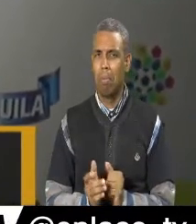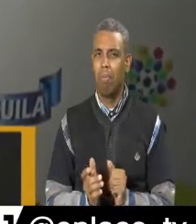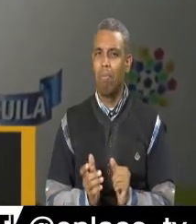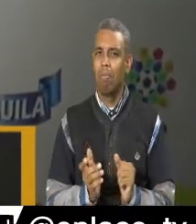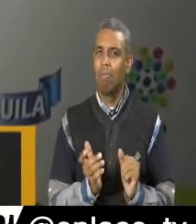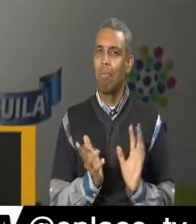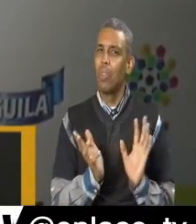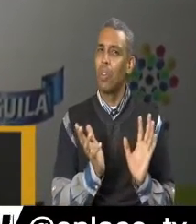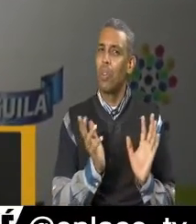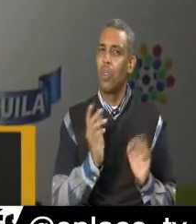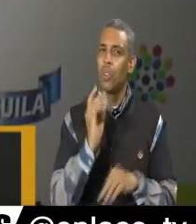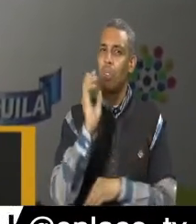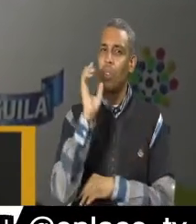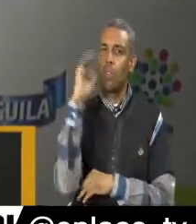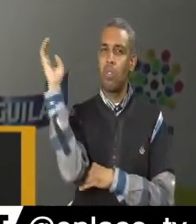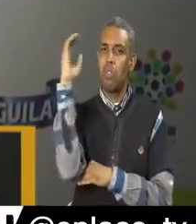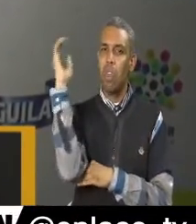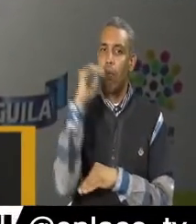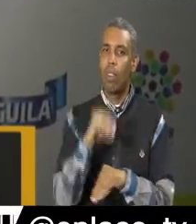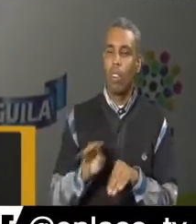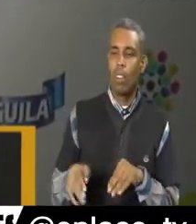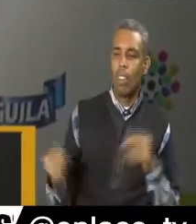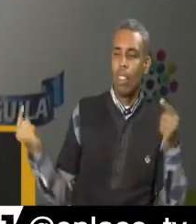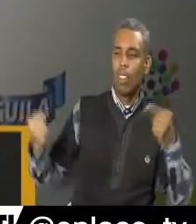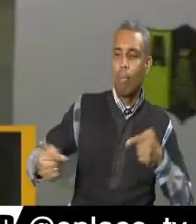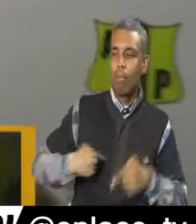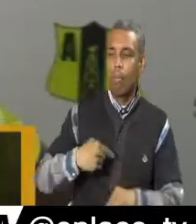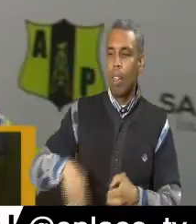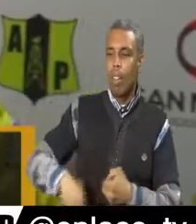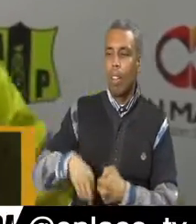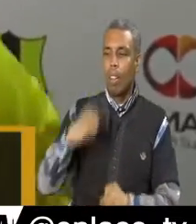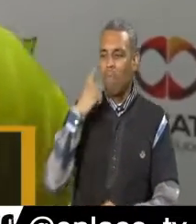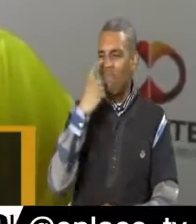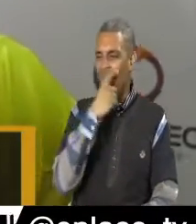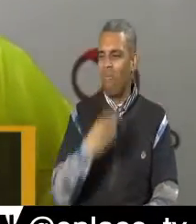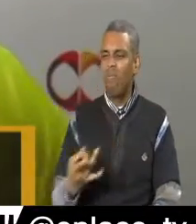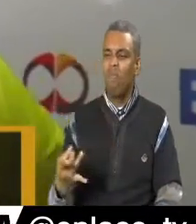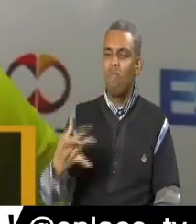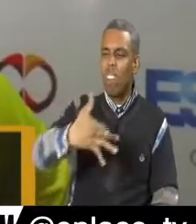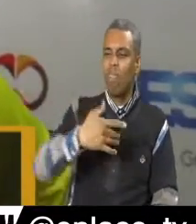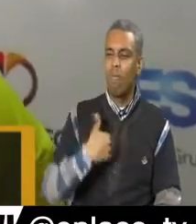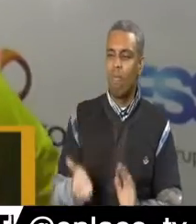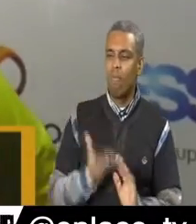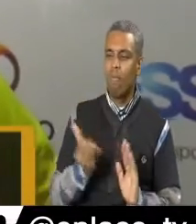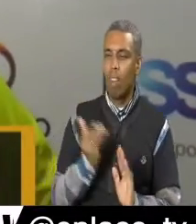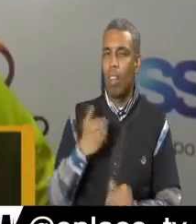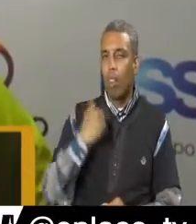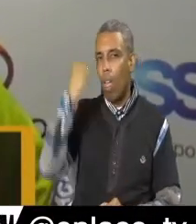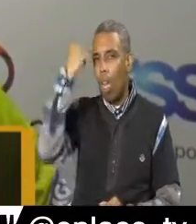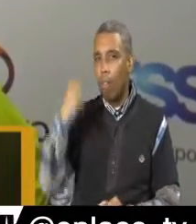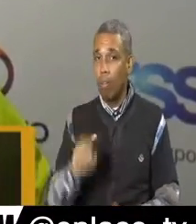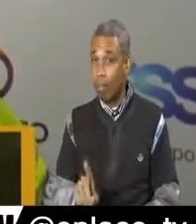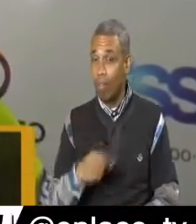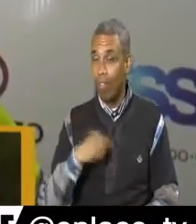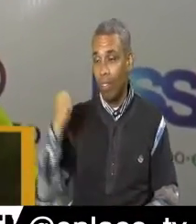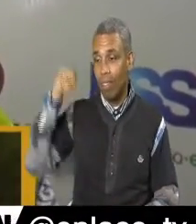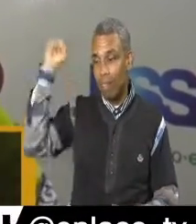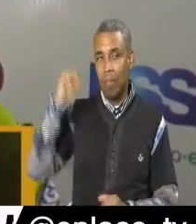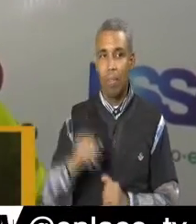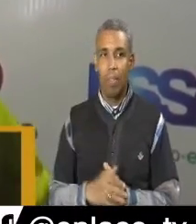Nosotros humildemente, trabajando bien, conseguimos un gran resultado. Sí, gracias a Dios sacamos un partido adelante duro.